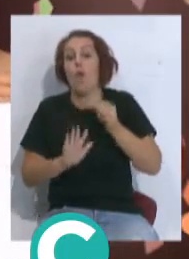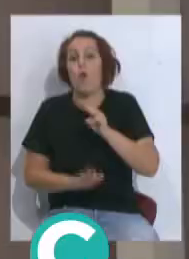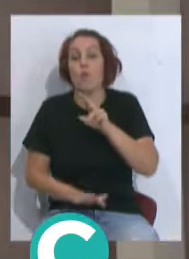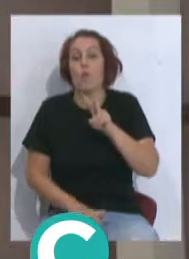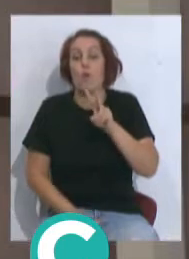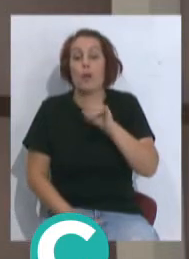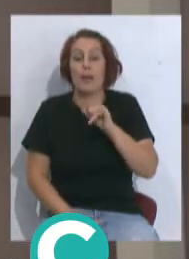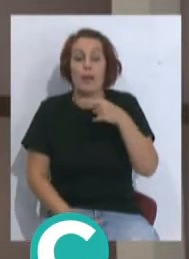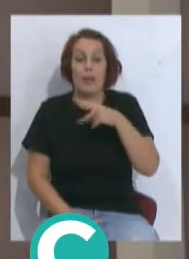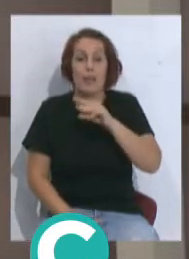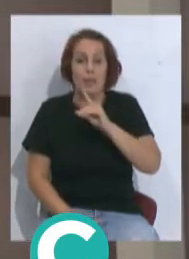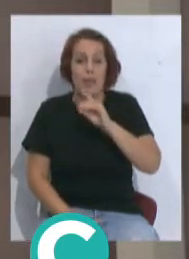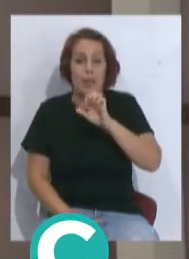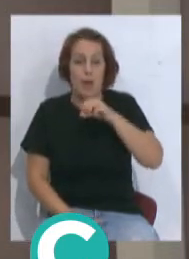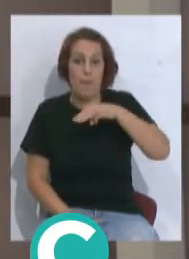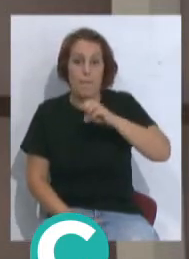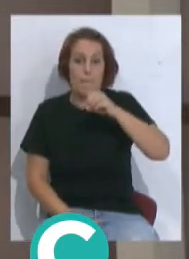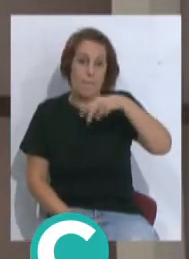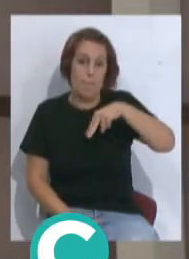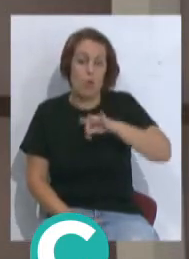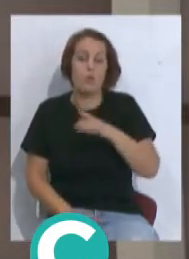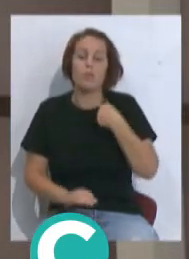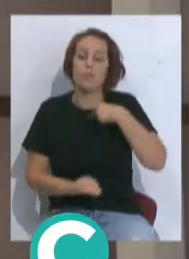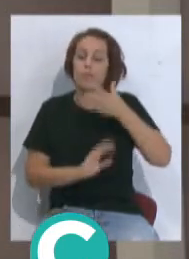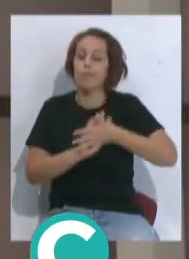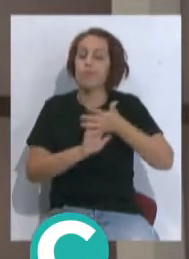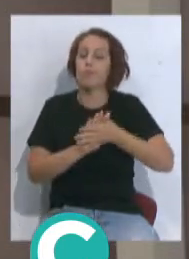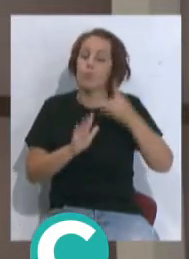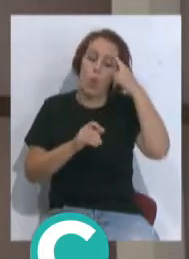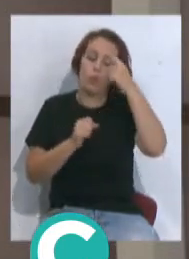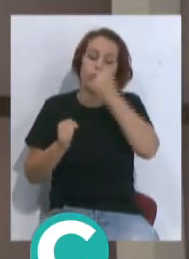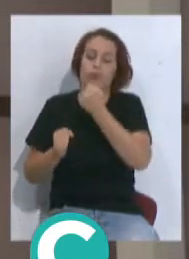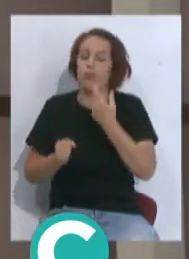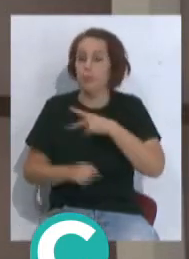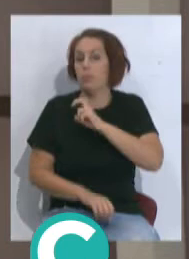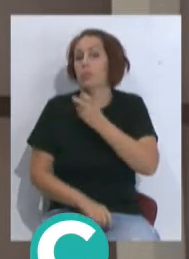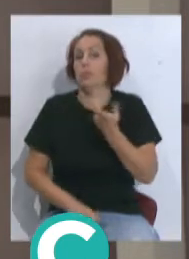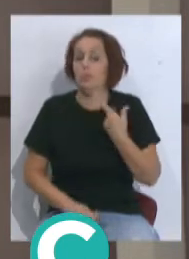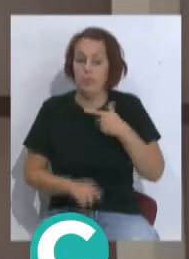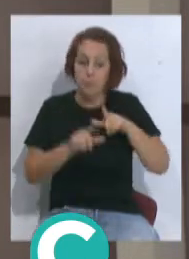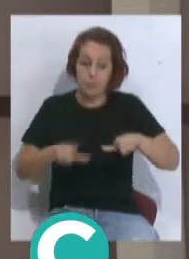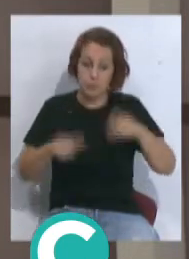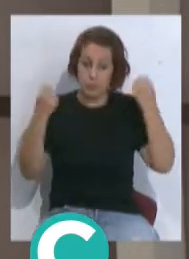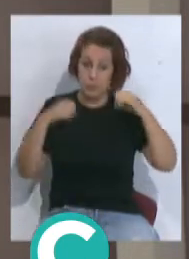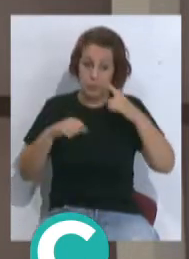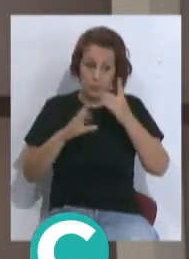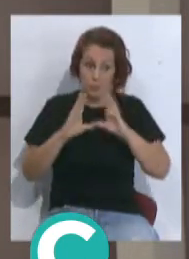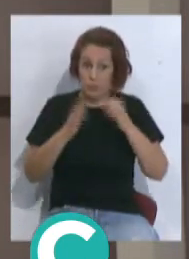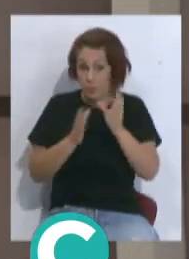especialista. Pero tú te metes ahora en pandemia. Un local de ensayo, porque el carnaval no es, como hemos dicho, estos años, ¿no? Te metes ahora en un local de ensayo, no una agrupación,